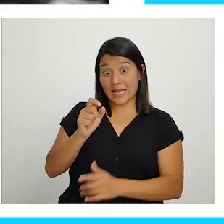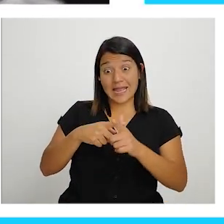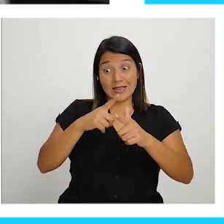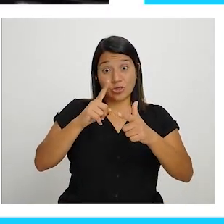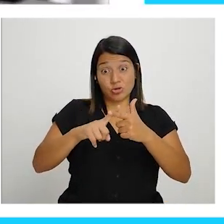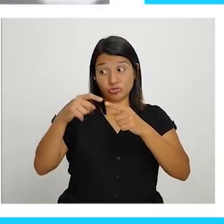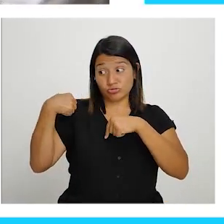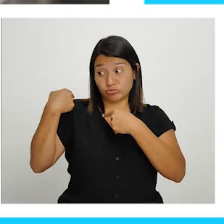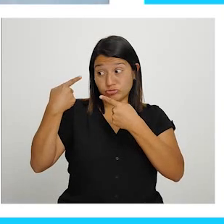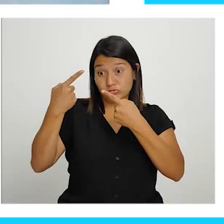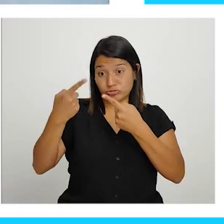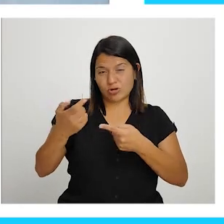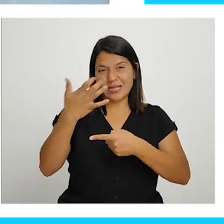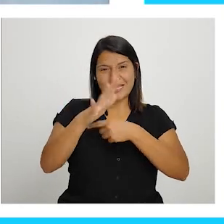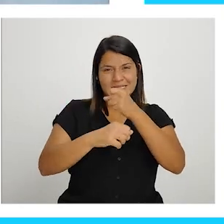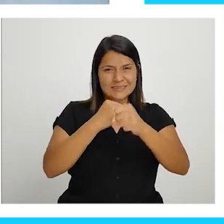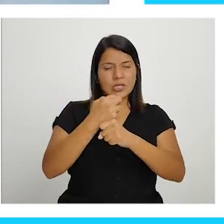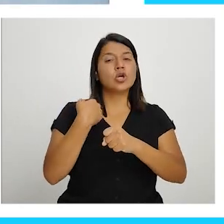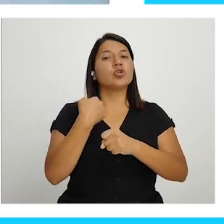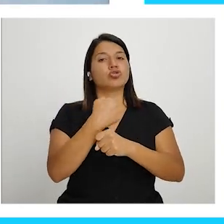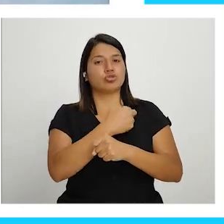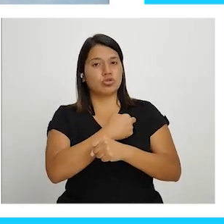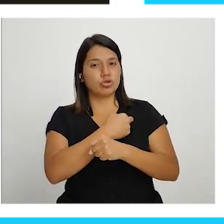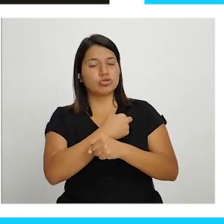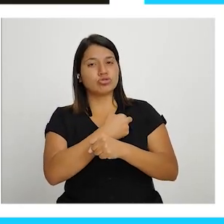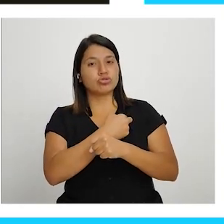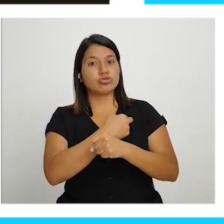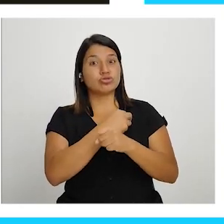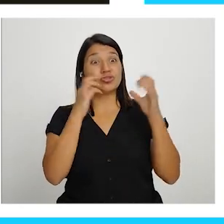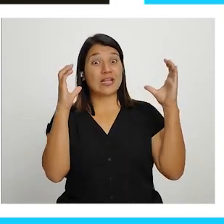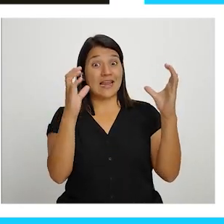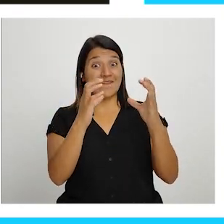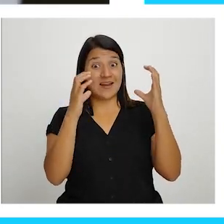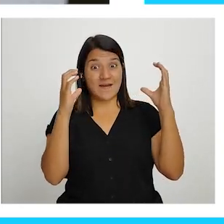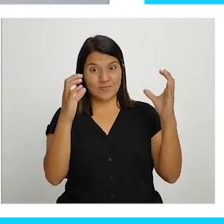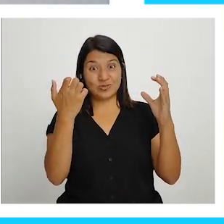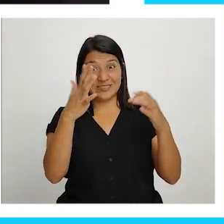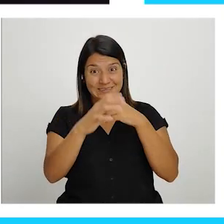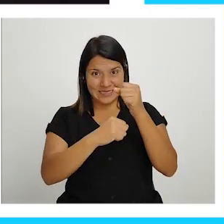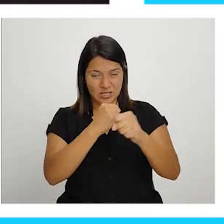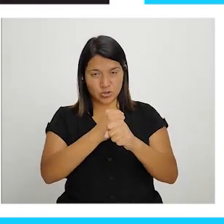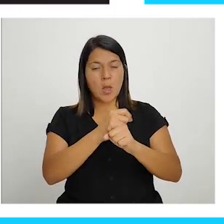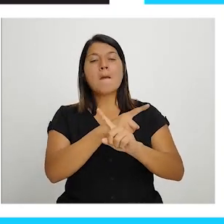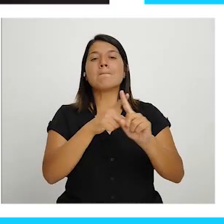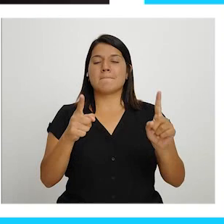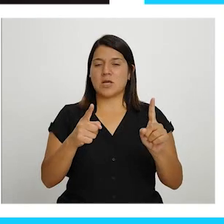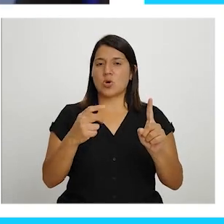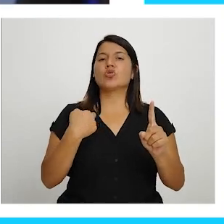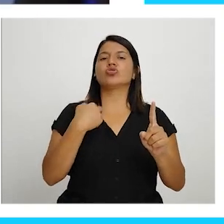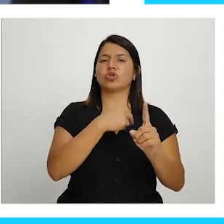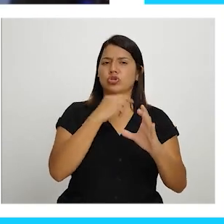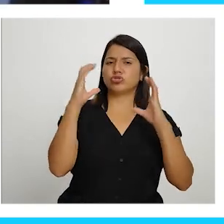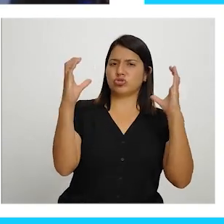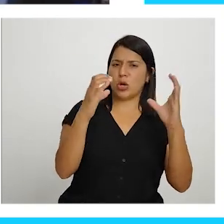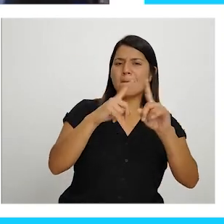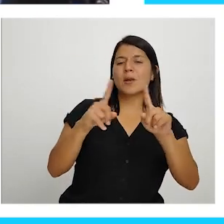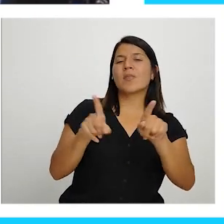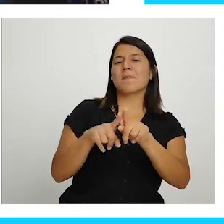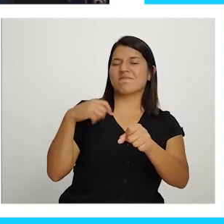años, más que a celebrar, a trabajar. Y trabajamos y logramos dos cosas.